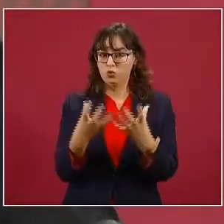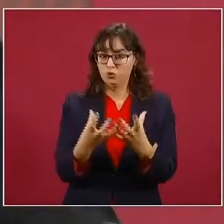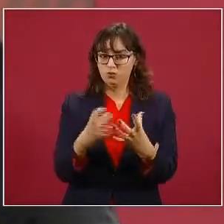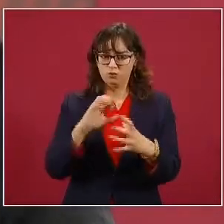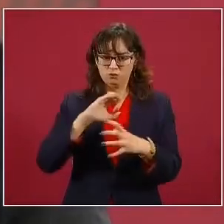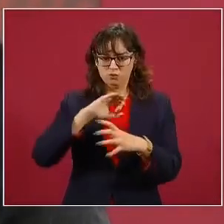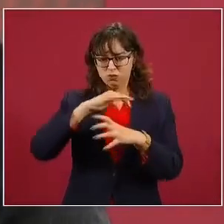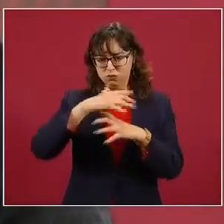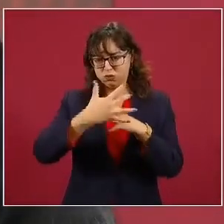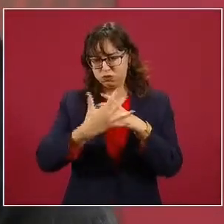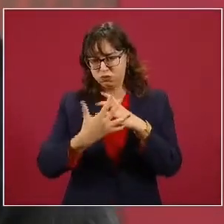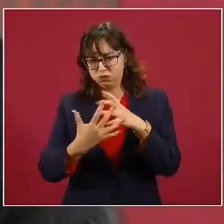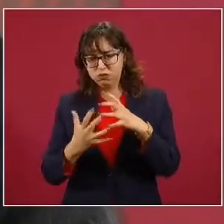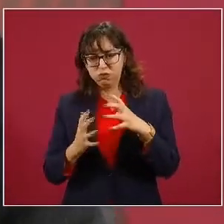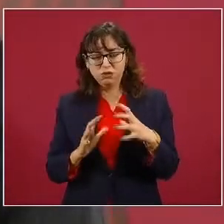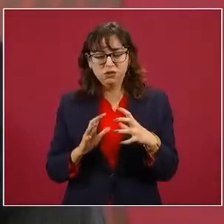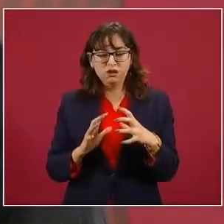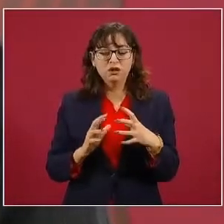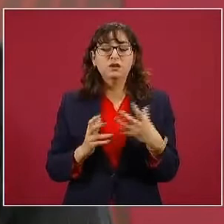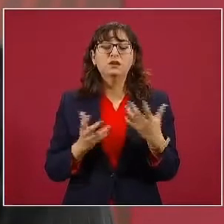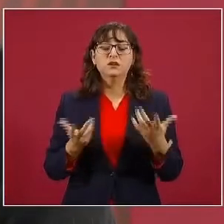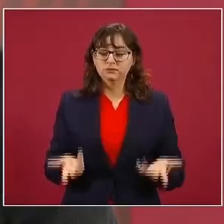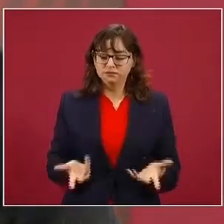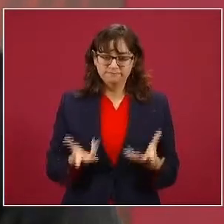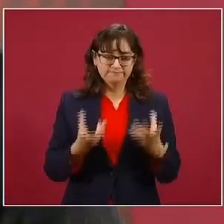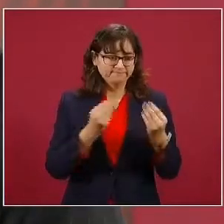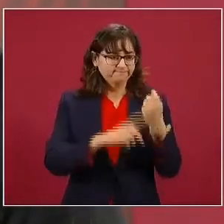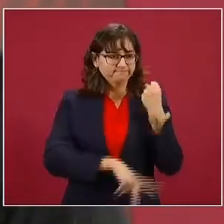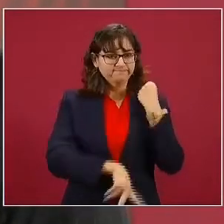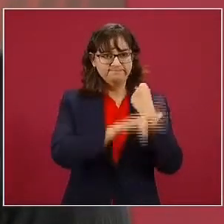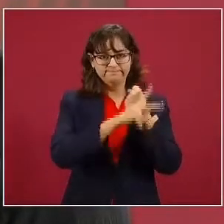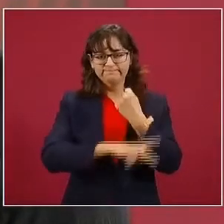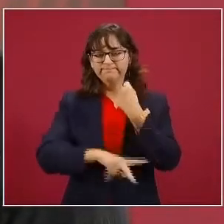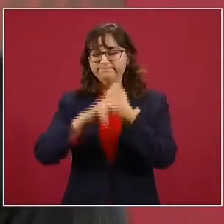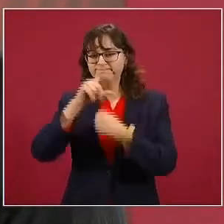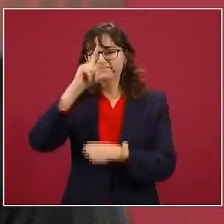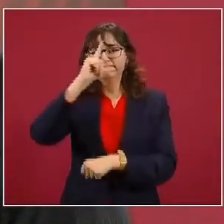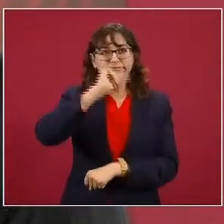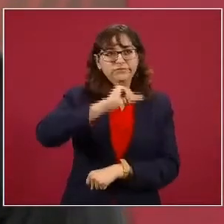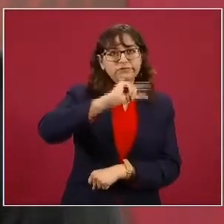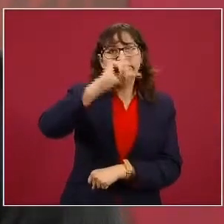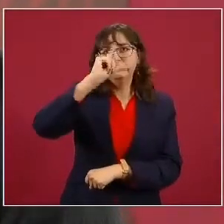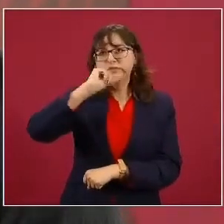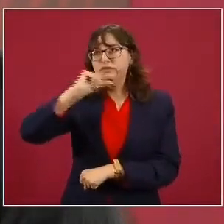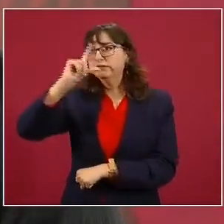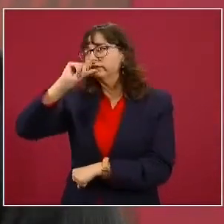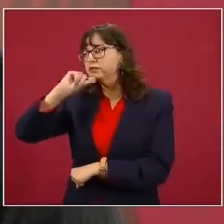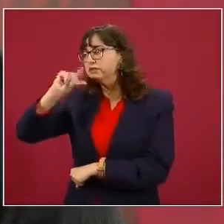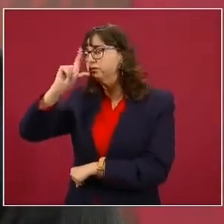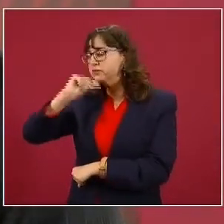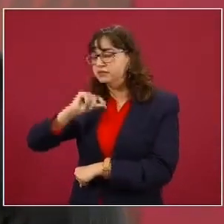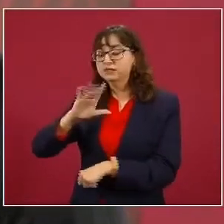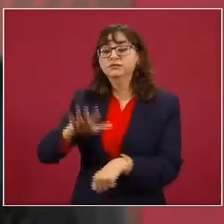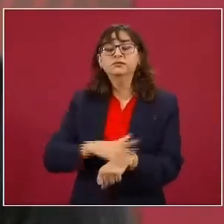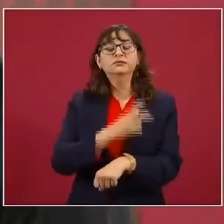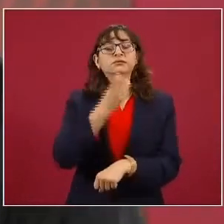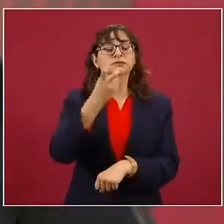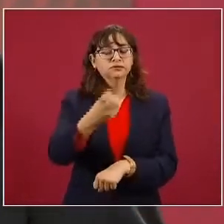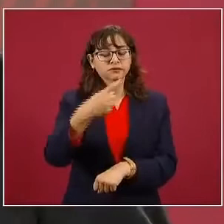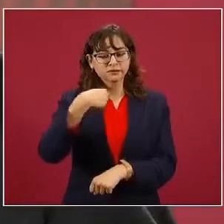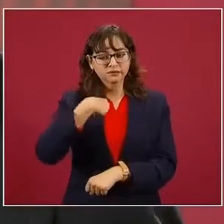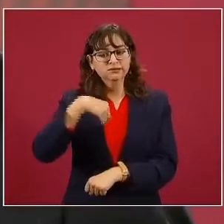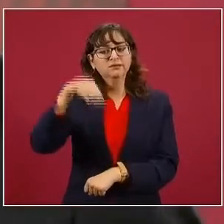y ha afectado a muchos países. Por eso puedo decir que la